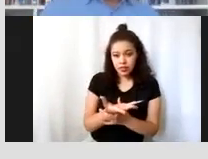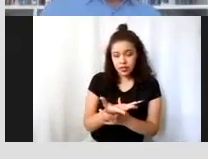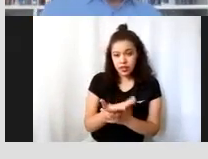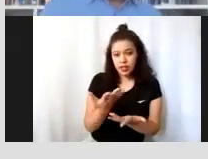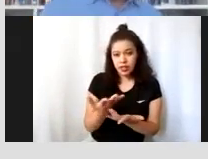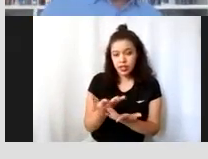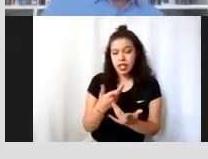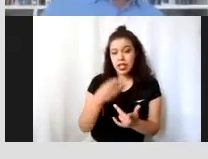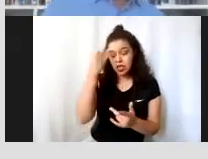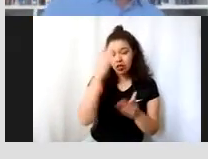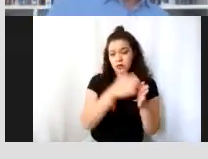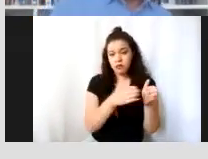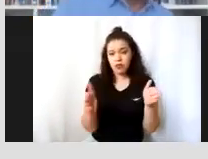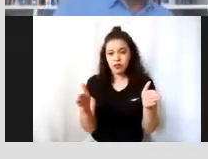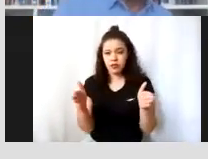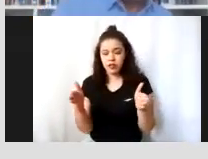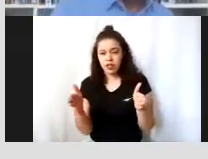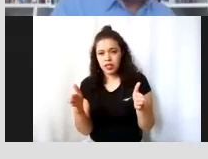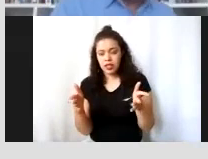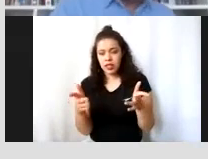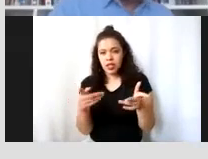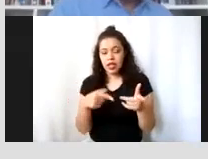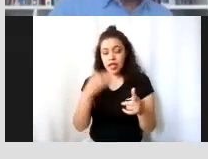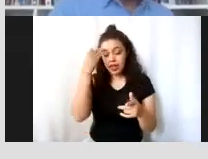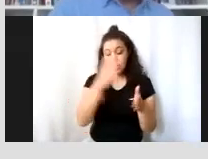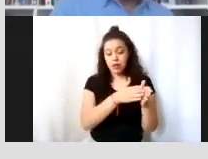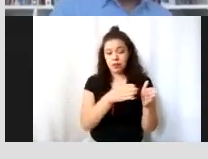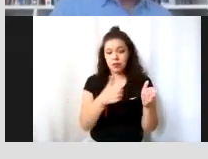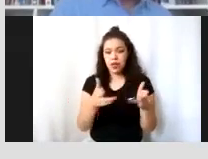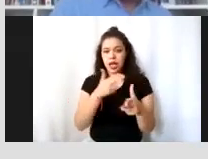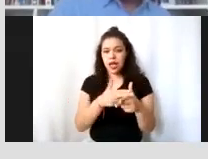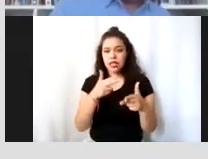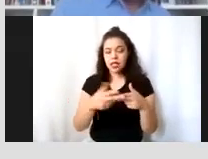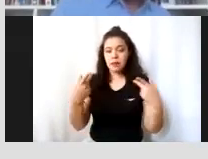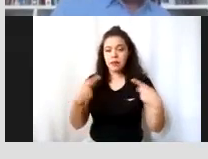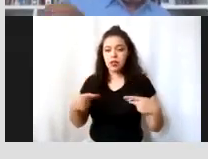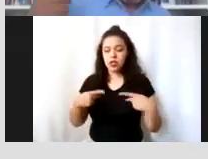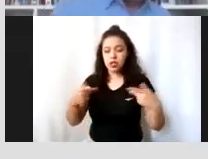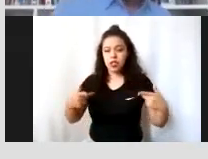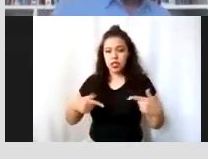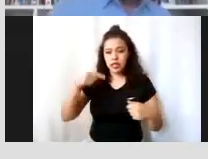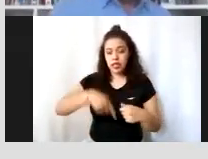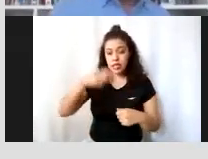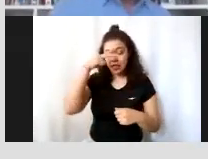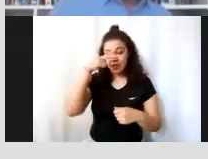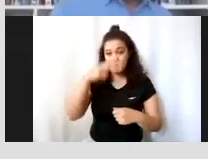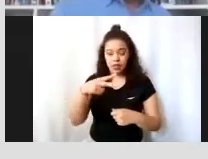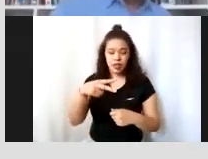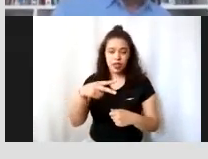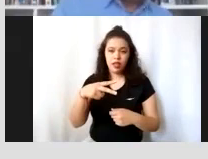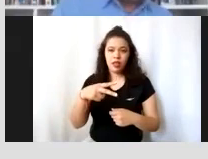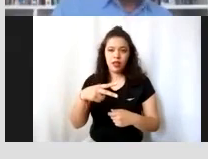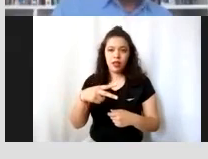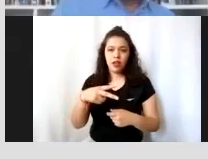periodo, ahí está definido, pueden poner en el periodo hasta que las personas nacionales o en territorio nacional